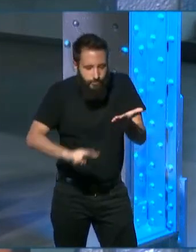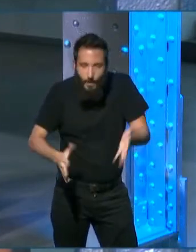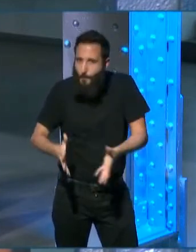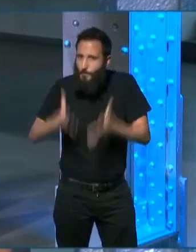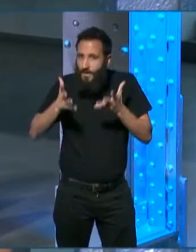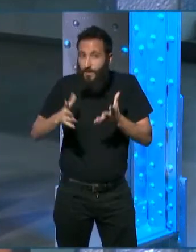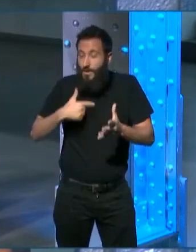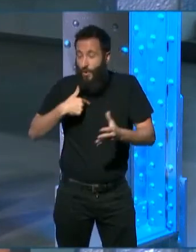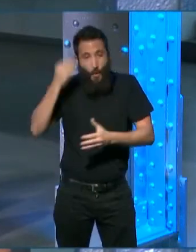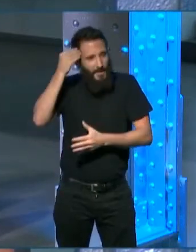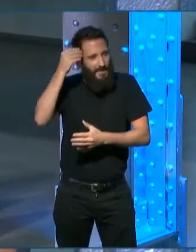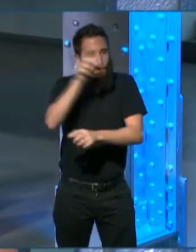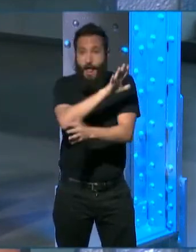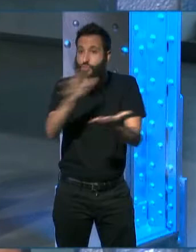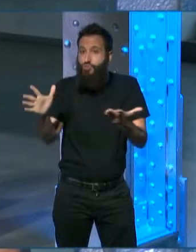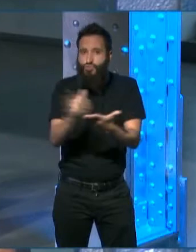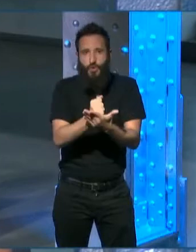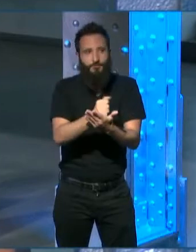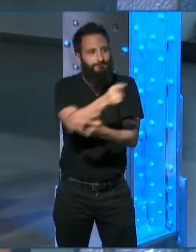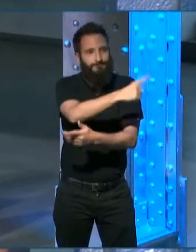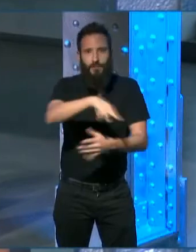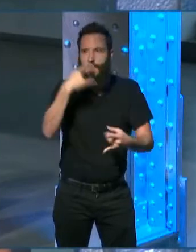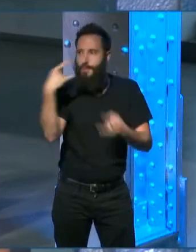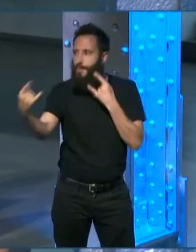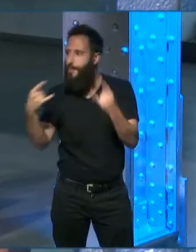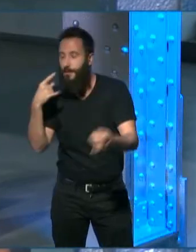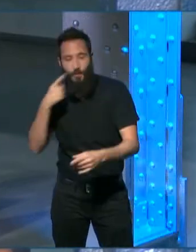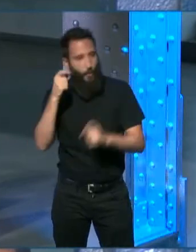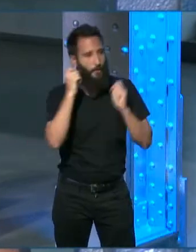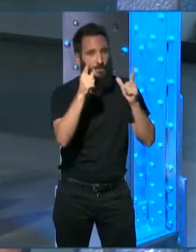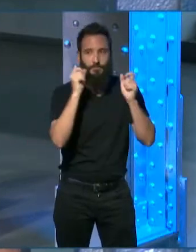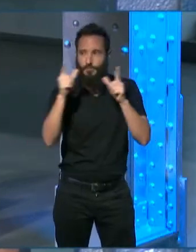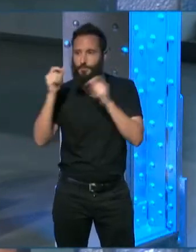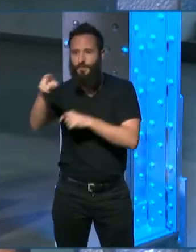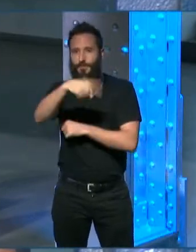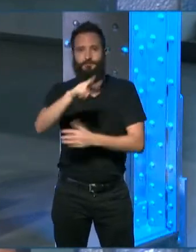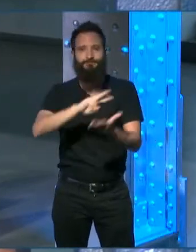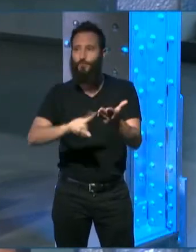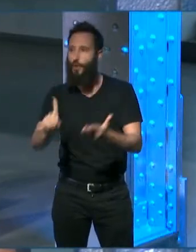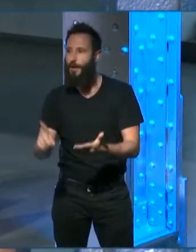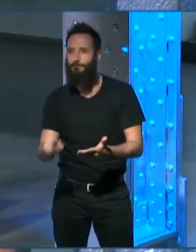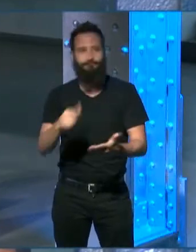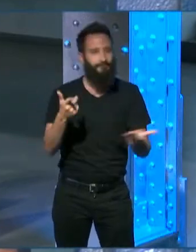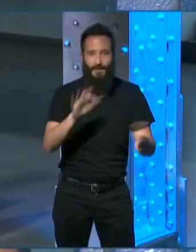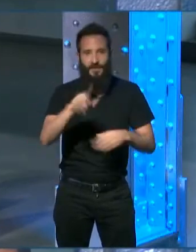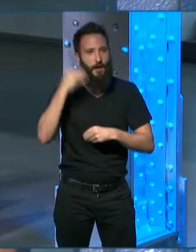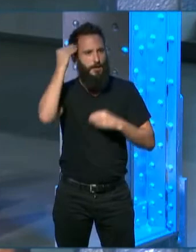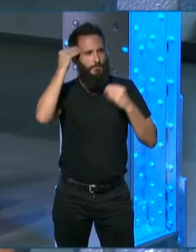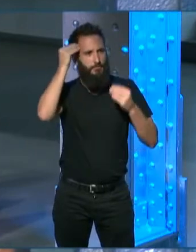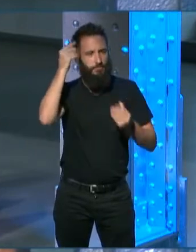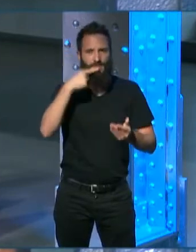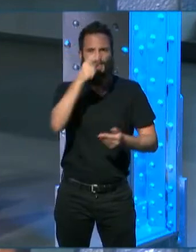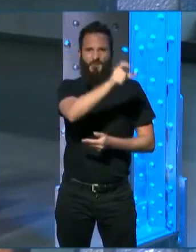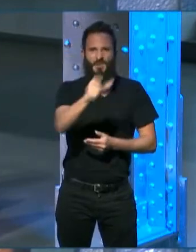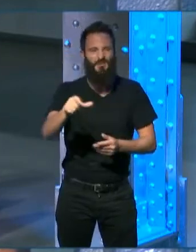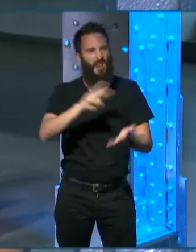que entusiasmaba a todo el mundo. Luego vas descubriendo que no todo el mundo lee, entonces te planteas y reflexionas por qué hay personas que no